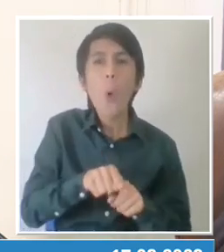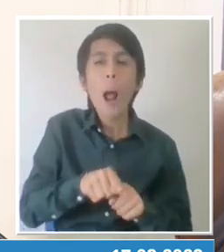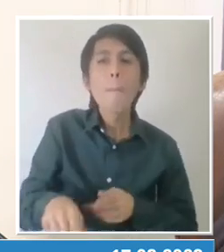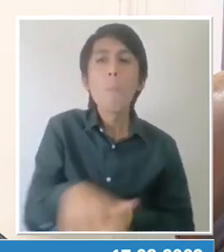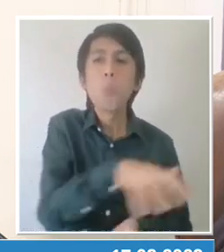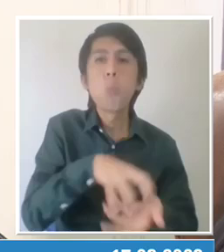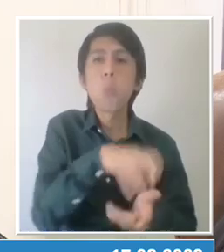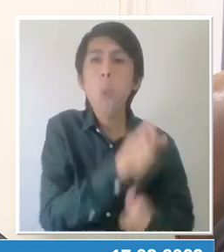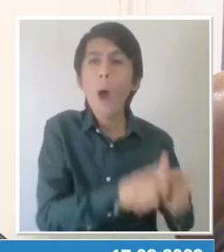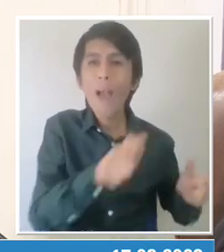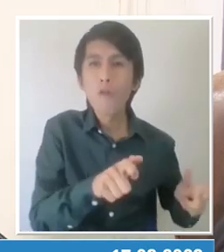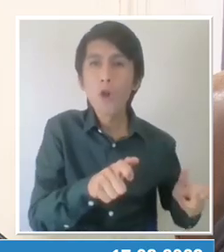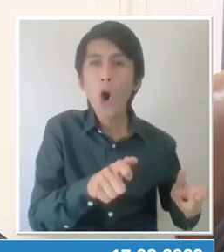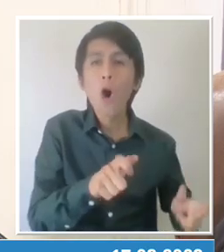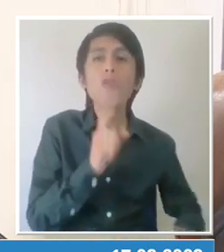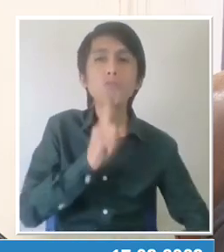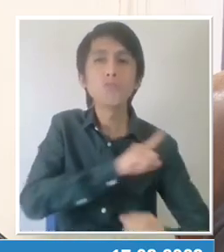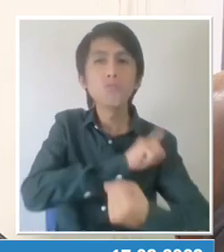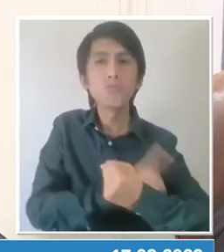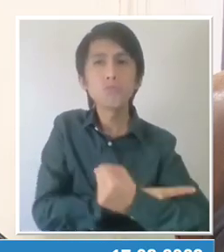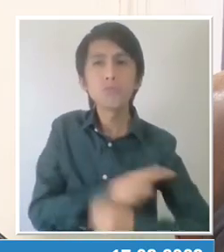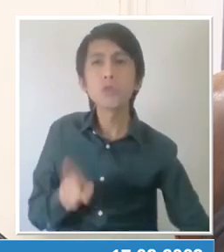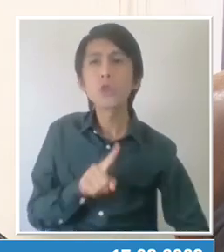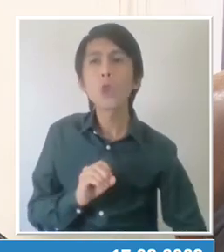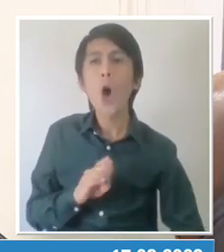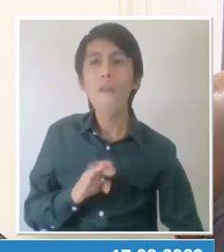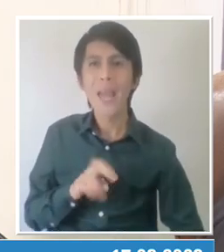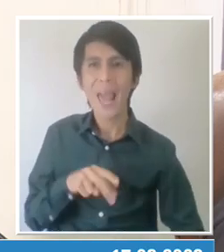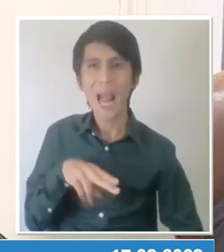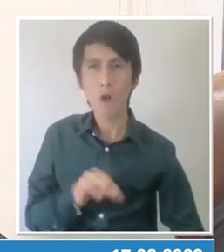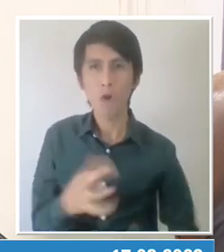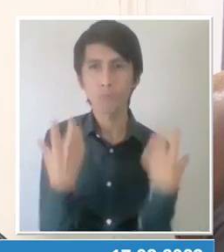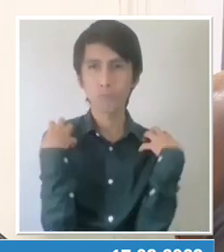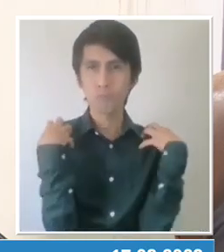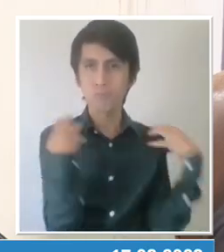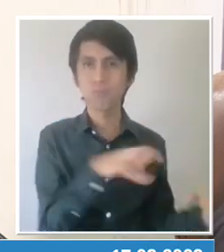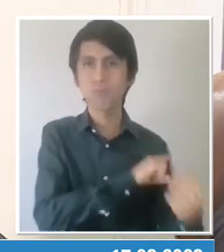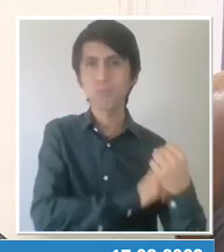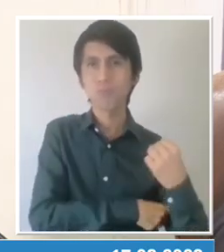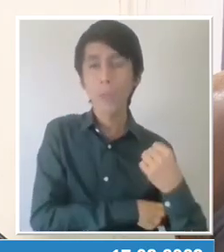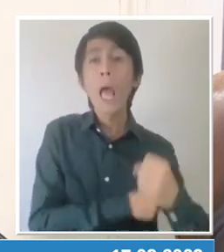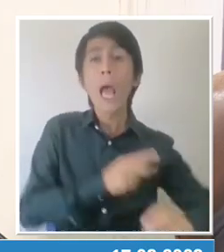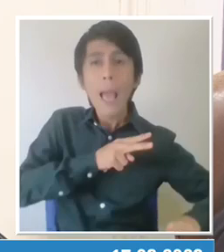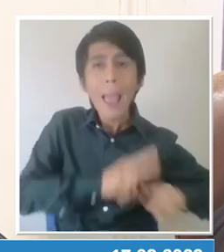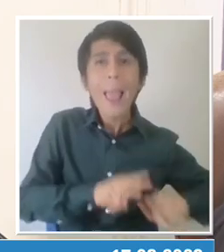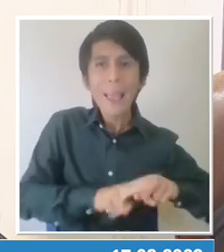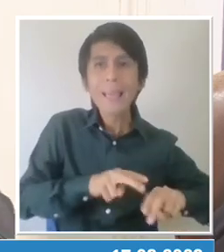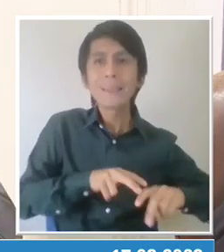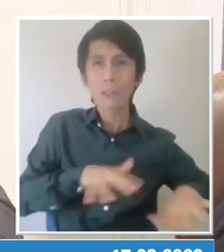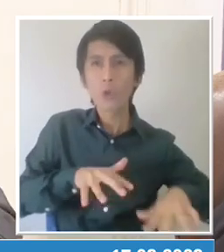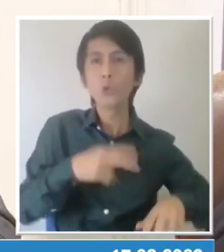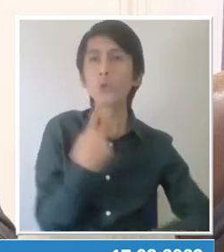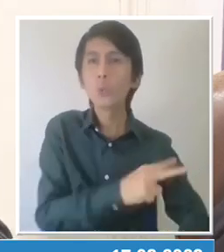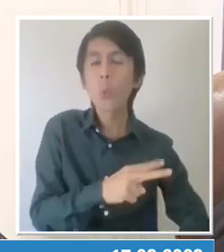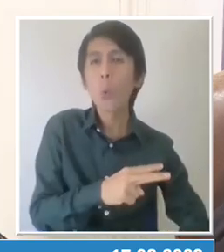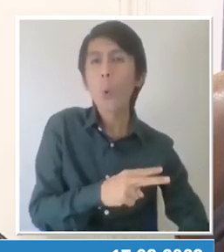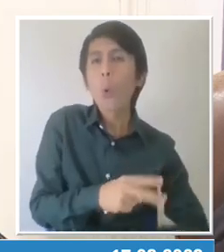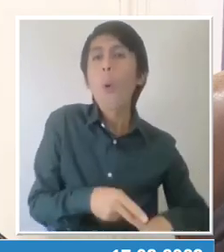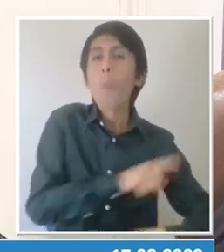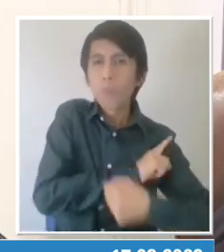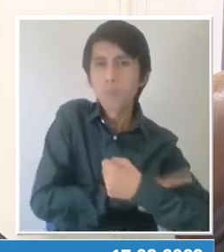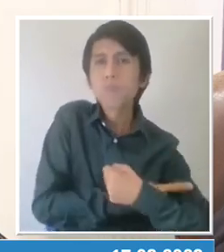la soberanía en los términos que señala la Constitución y la ley, vale decir, en